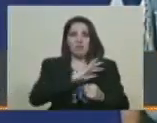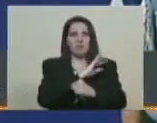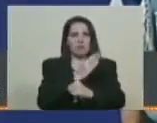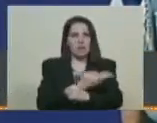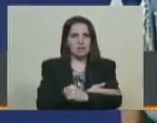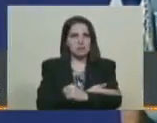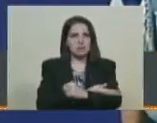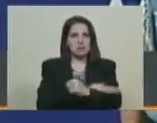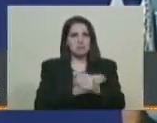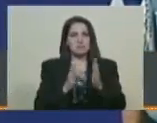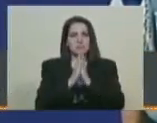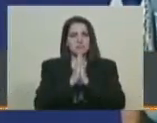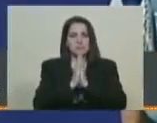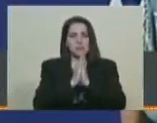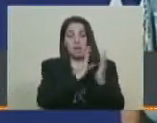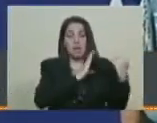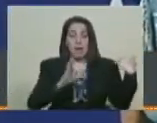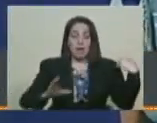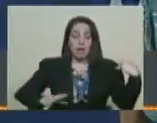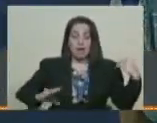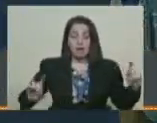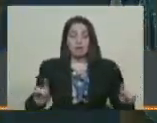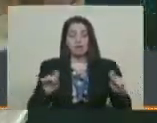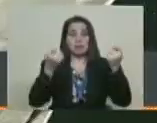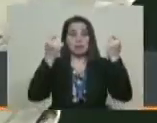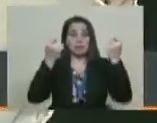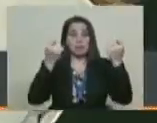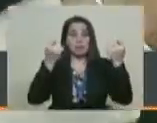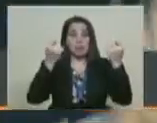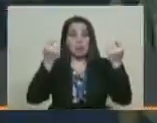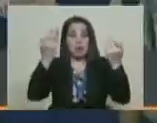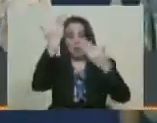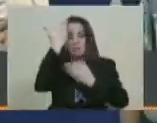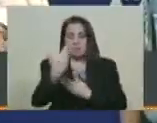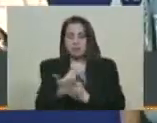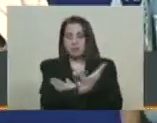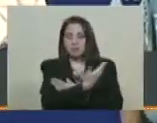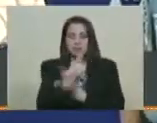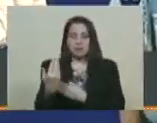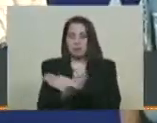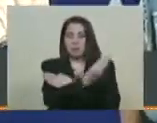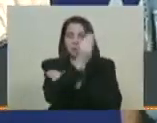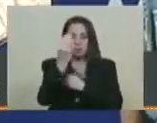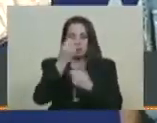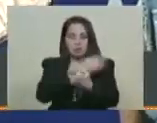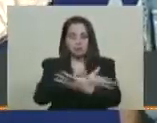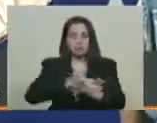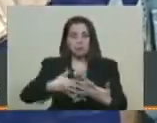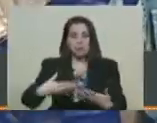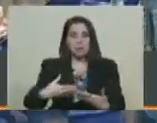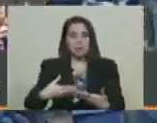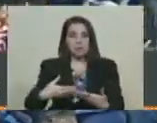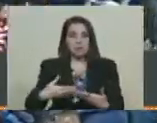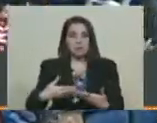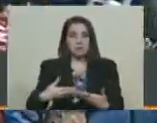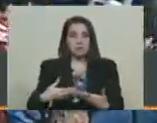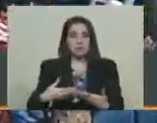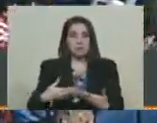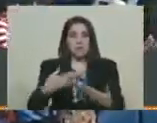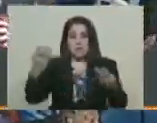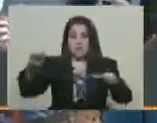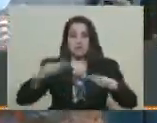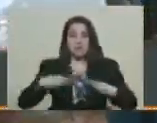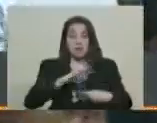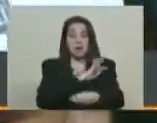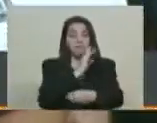fortaleza. Le pido a Cristo Redentor que me bendiga y me proteja con su sangre protectora. Y me dé la